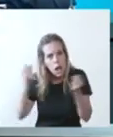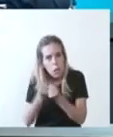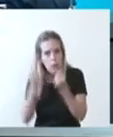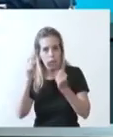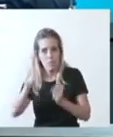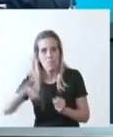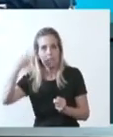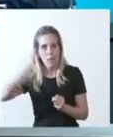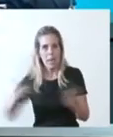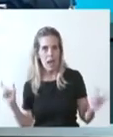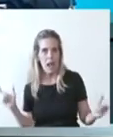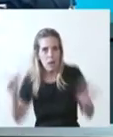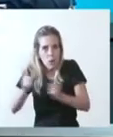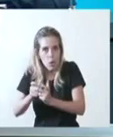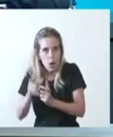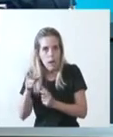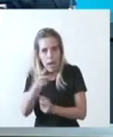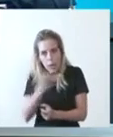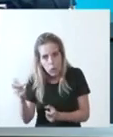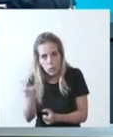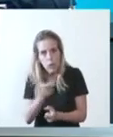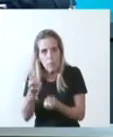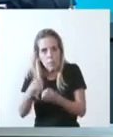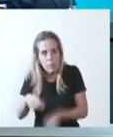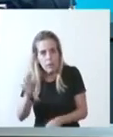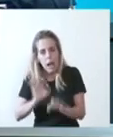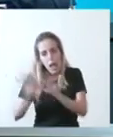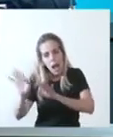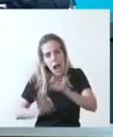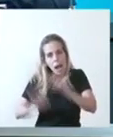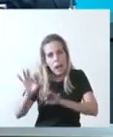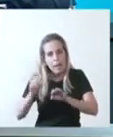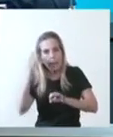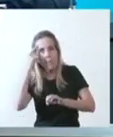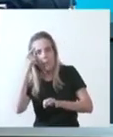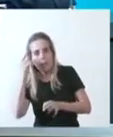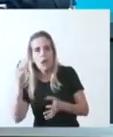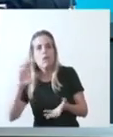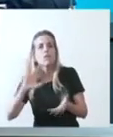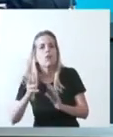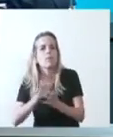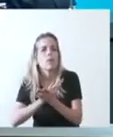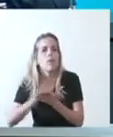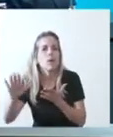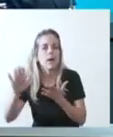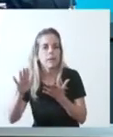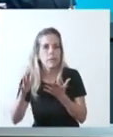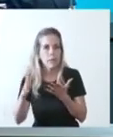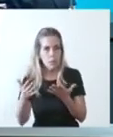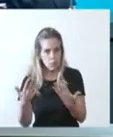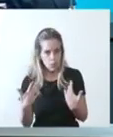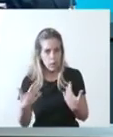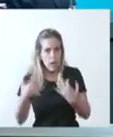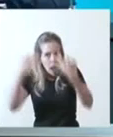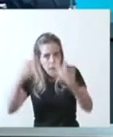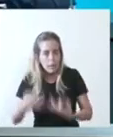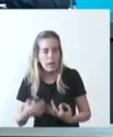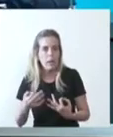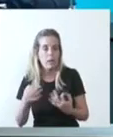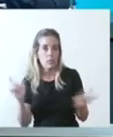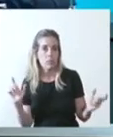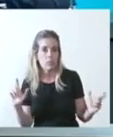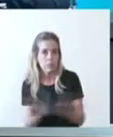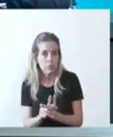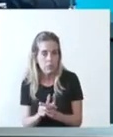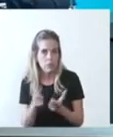mañana vamos a empezar a analizar mecanismos que nos permitan disminuir